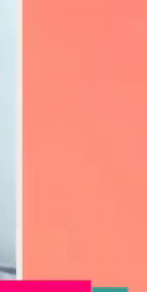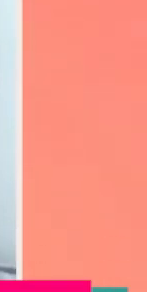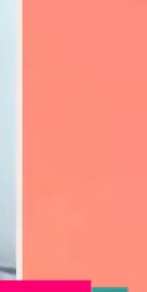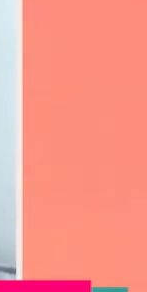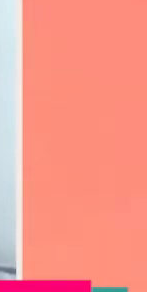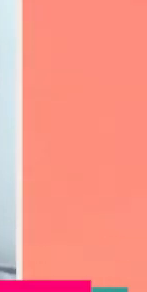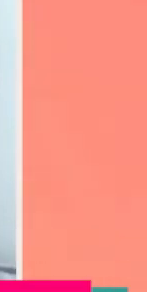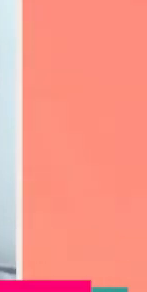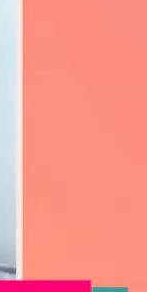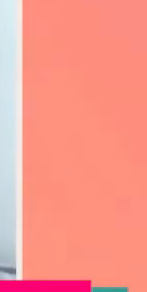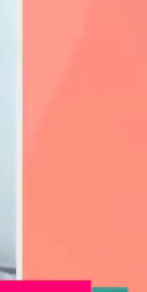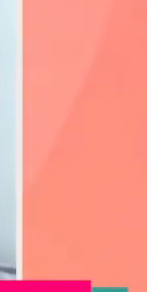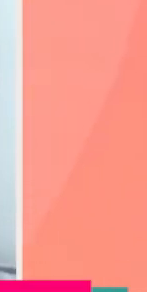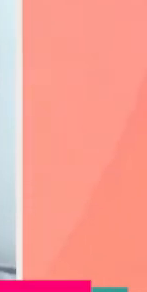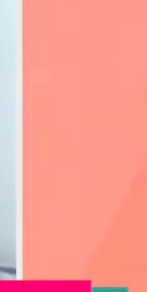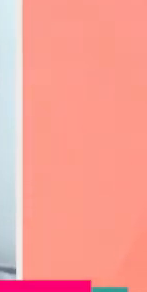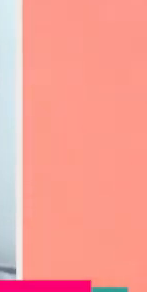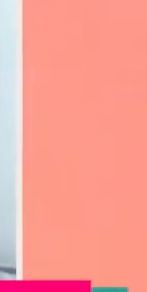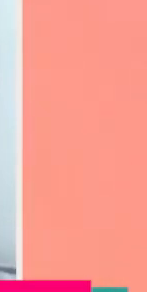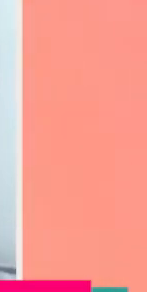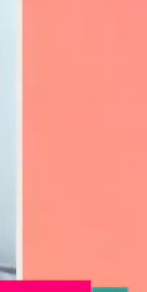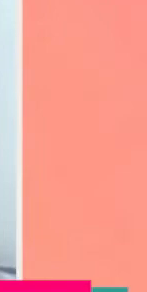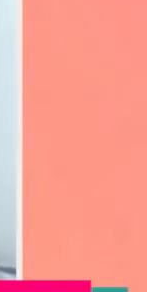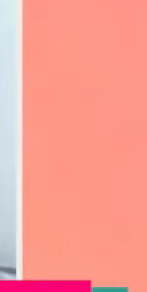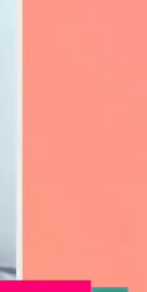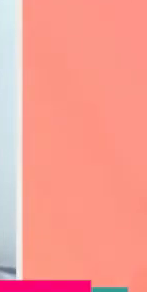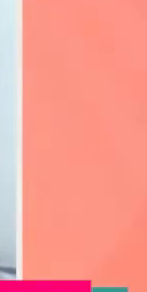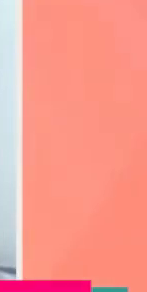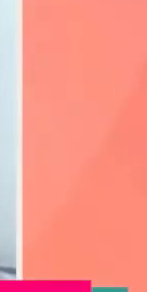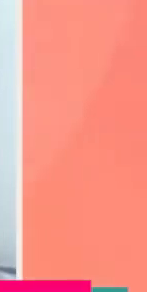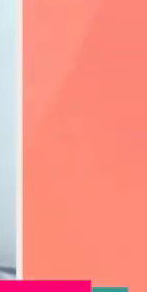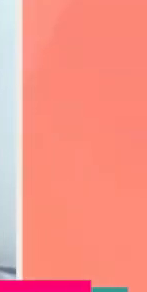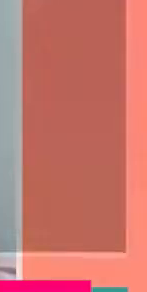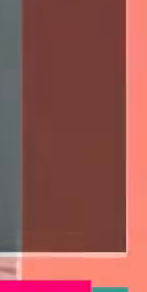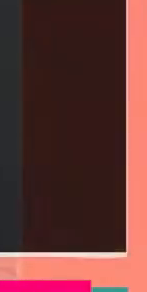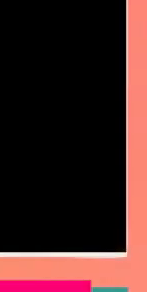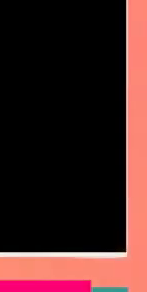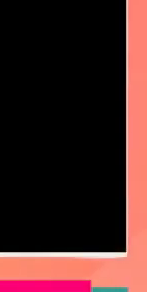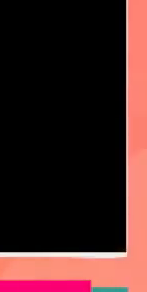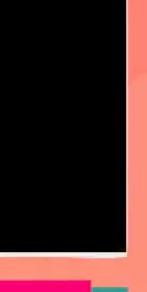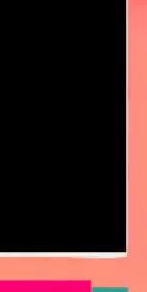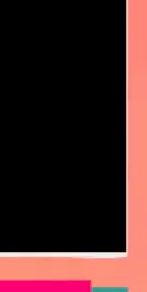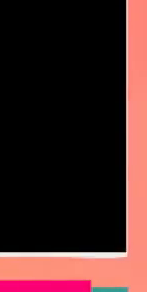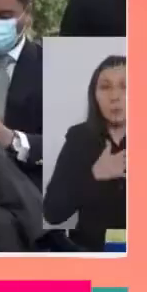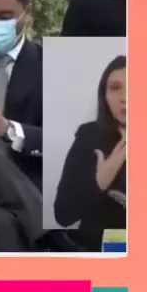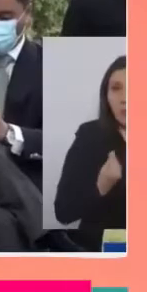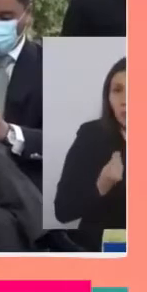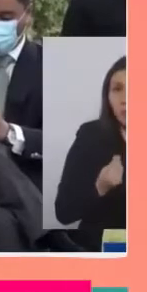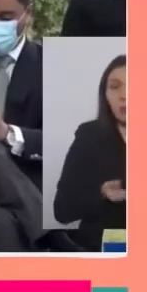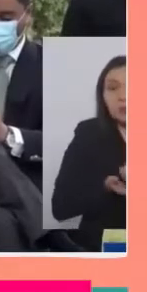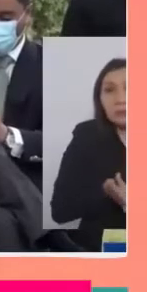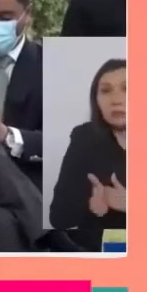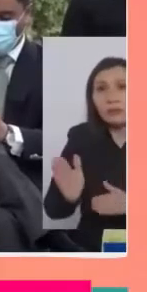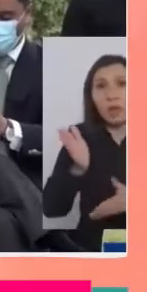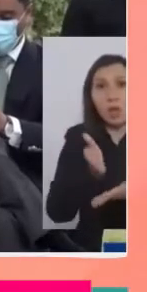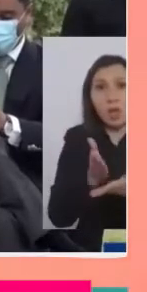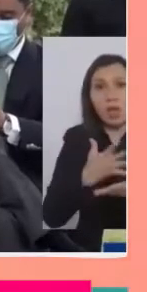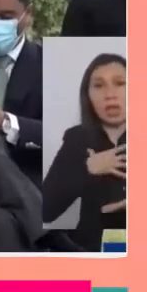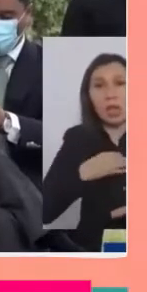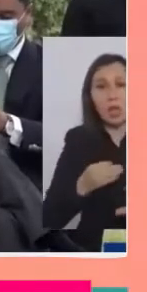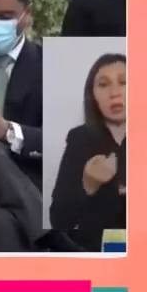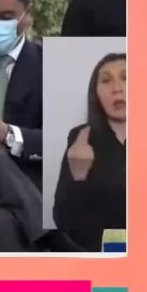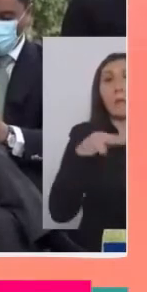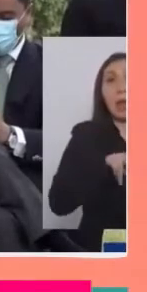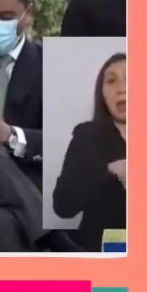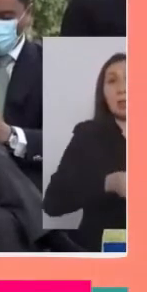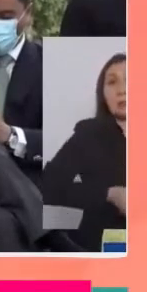seguridad a las personas que estaban habitando en ese lugar. Y por lo tanto, el conflicto era entre, se puede, digamos, restringir